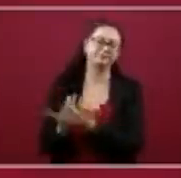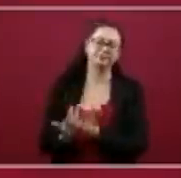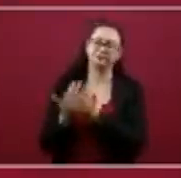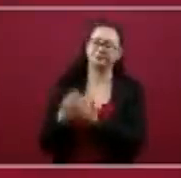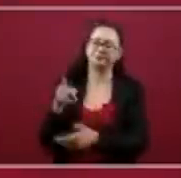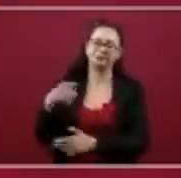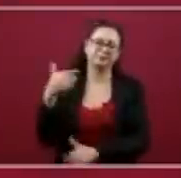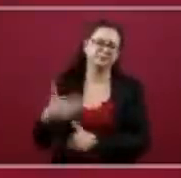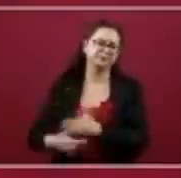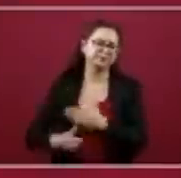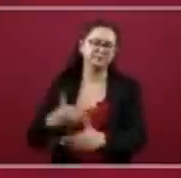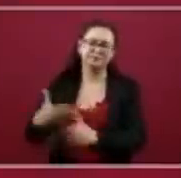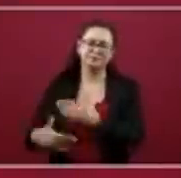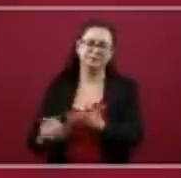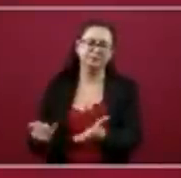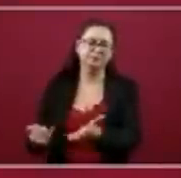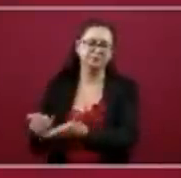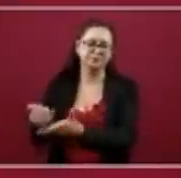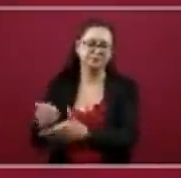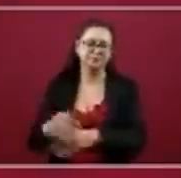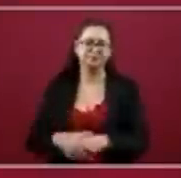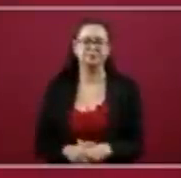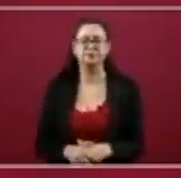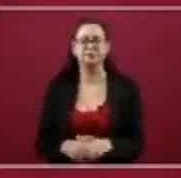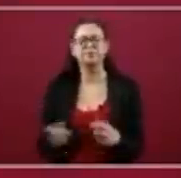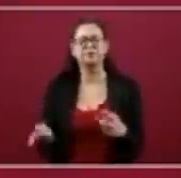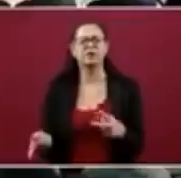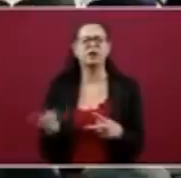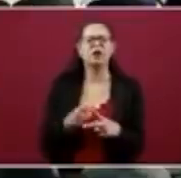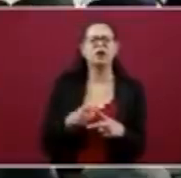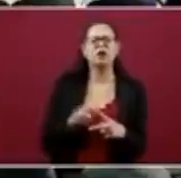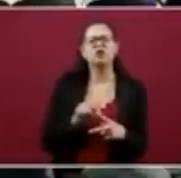desahogar. Lo otro que me preguntaste